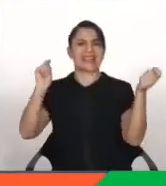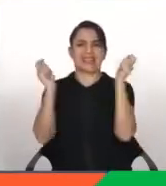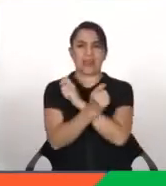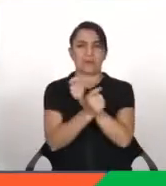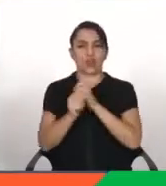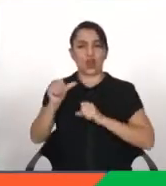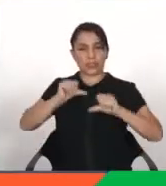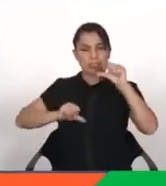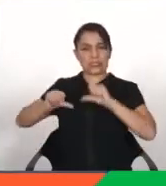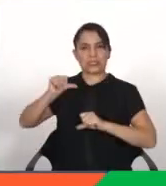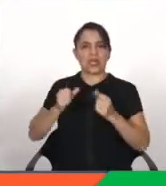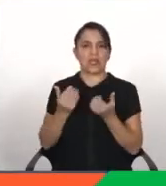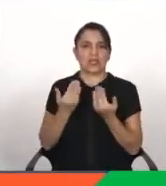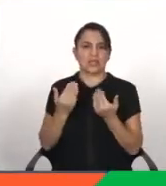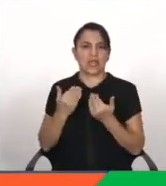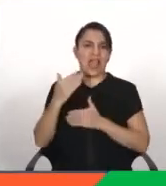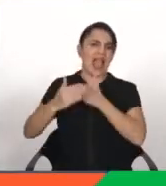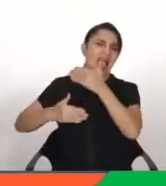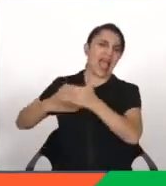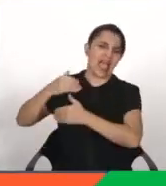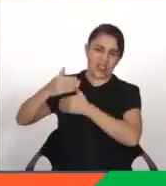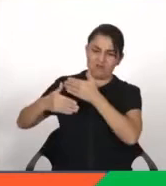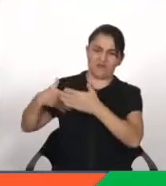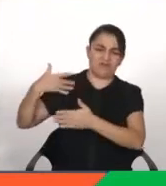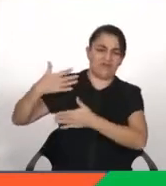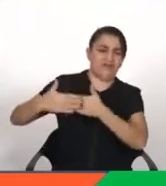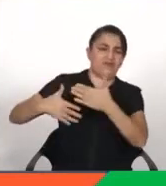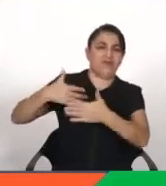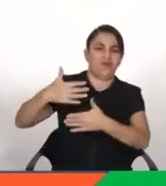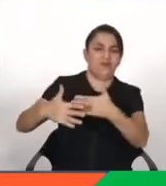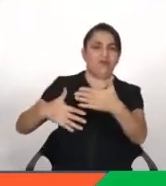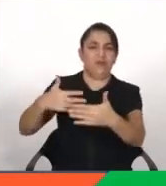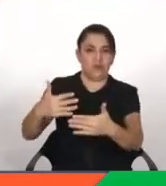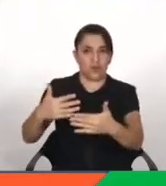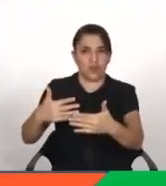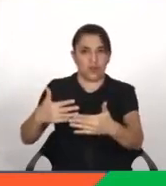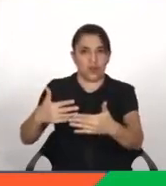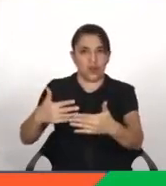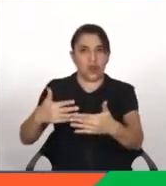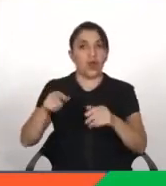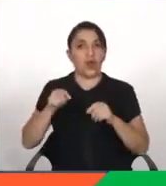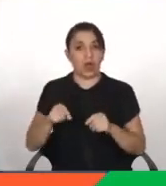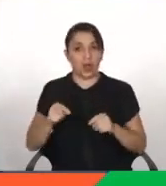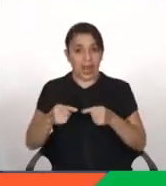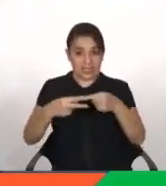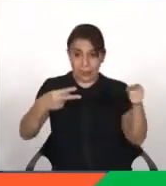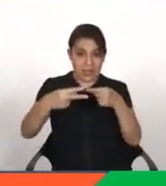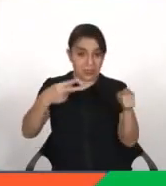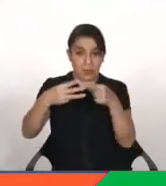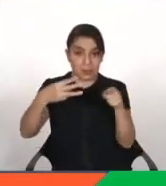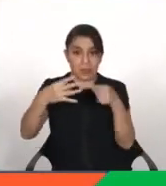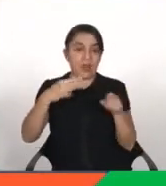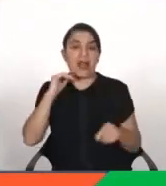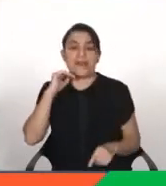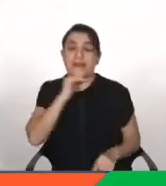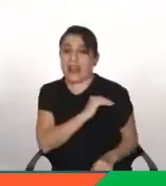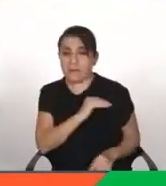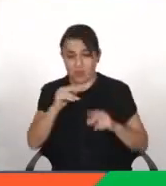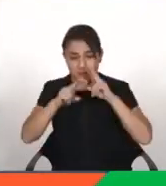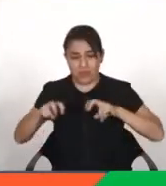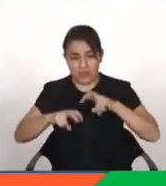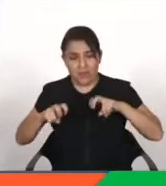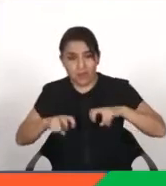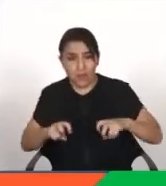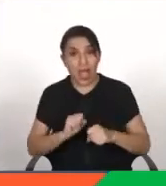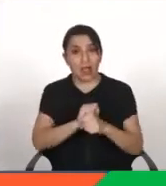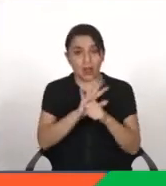haciendo investigaciones que dan resultados en semanas cuando en condiciones normales se necesitarían años. Entonces, claro, la gente tiene que entender que evidentemente pues hay